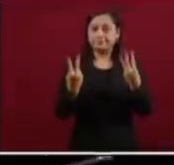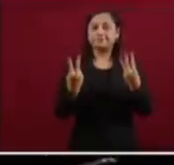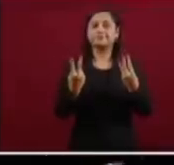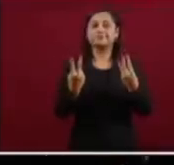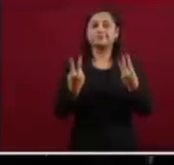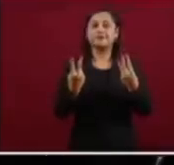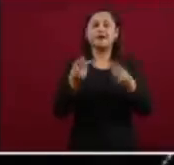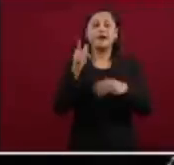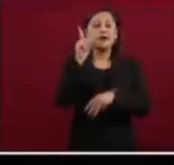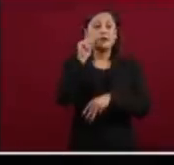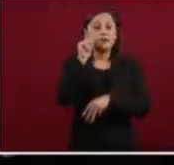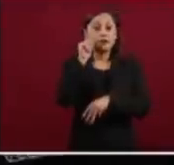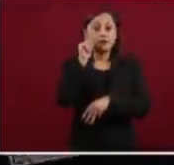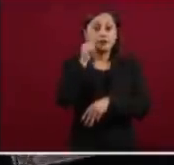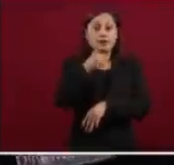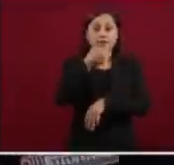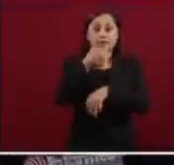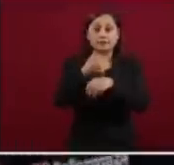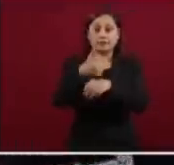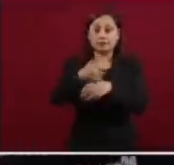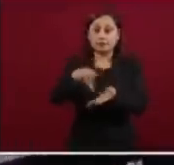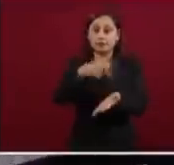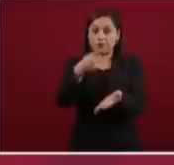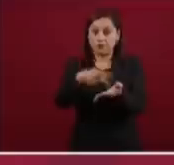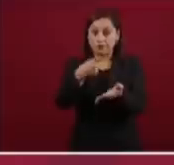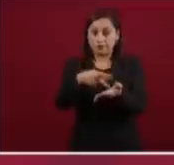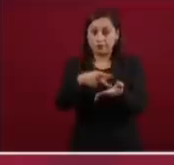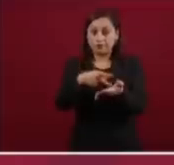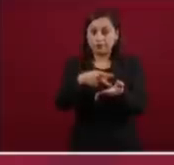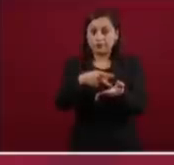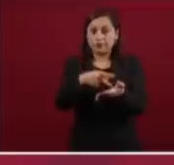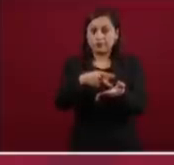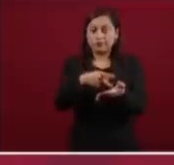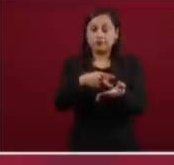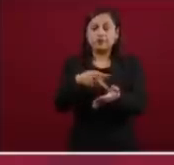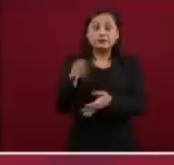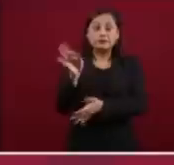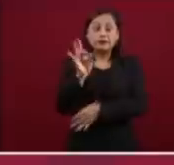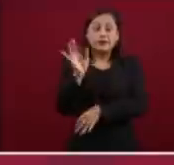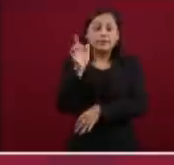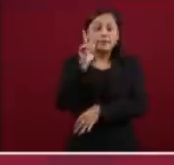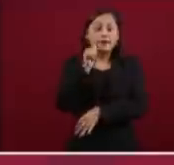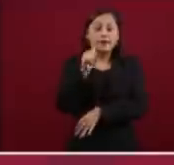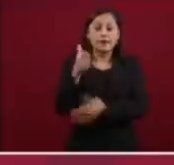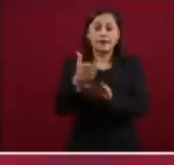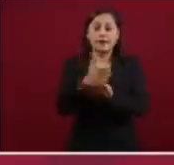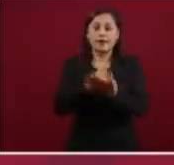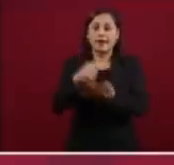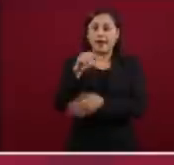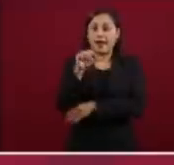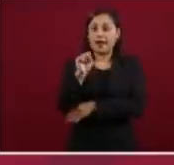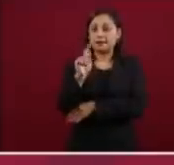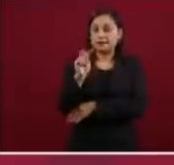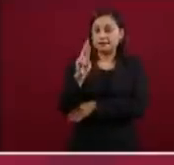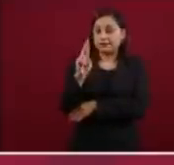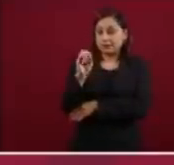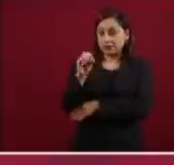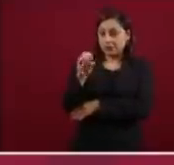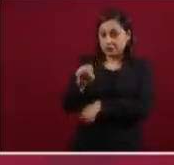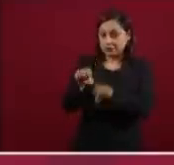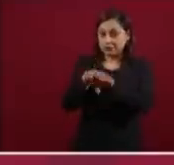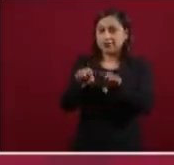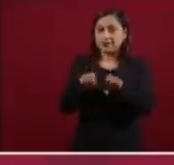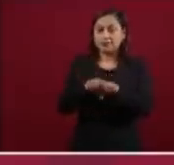el sexto si gana astros ahí se termina